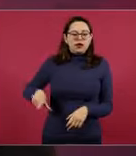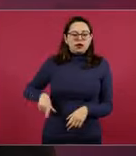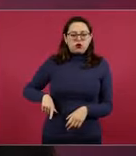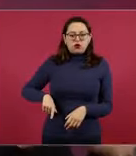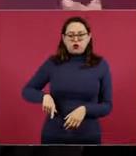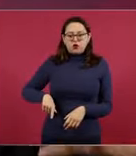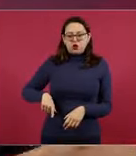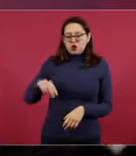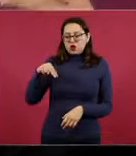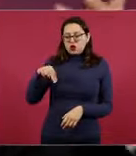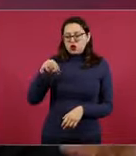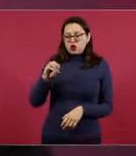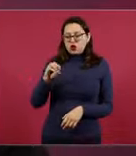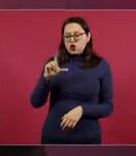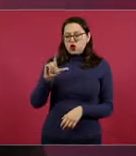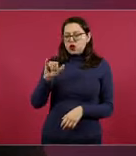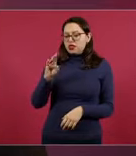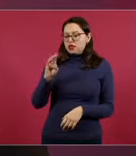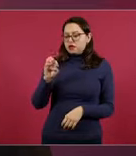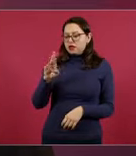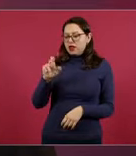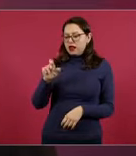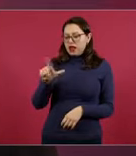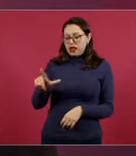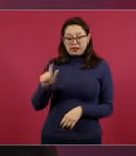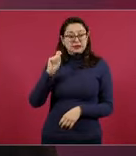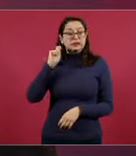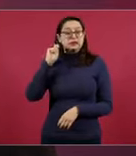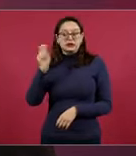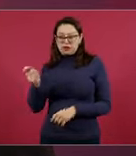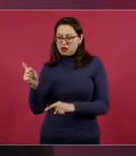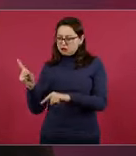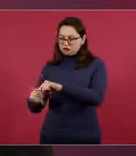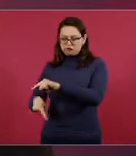de las políticas privatizadoras.